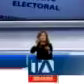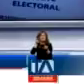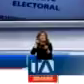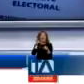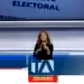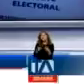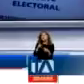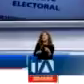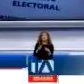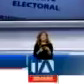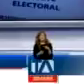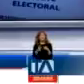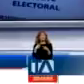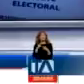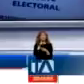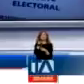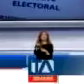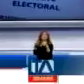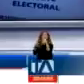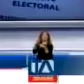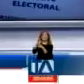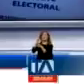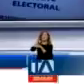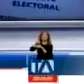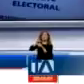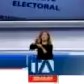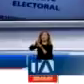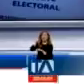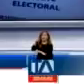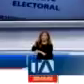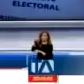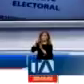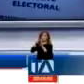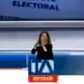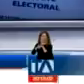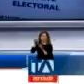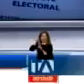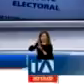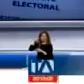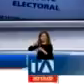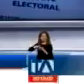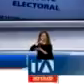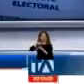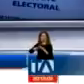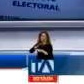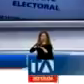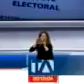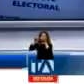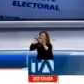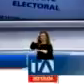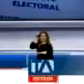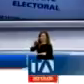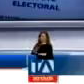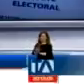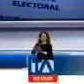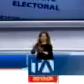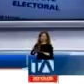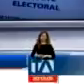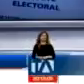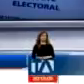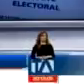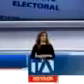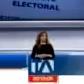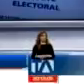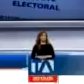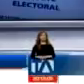dejó en manos del contencioso electoral para que defina el reglamento de votación del voto nulo en la elección del Consejo de Participación,